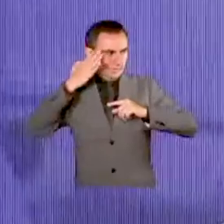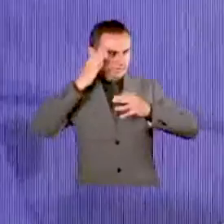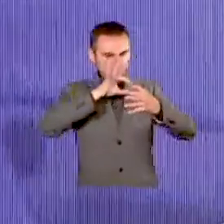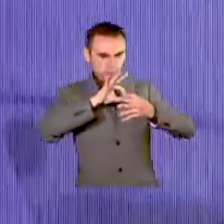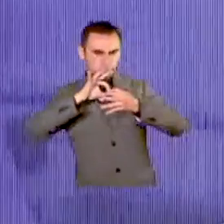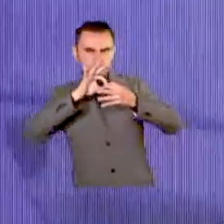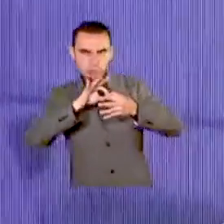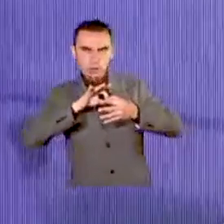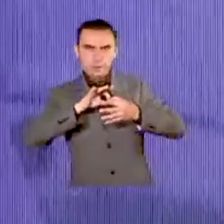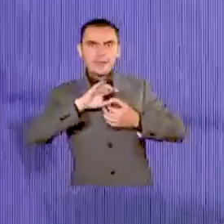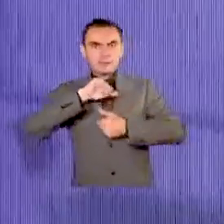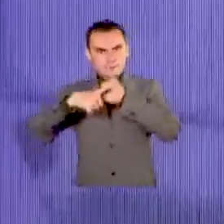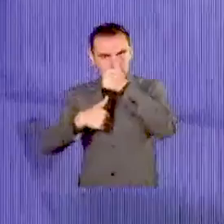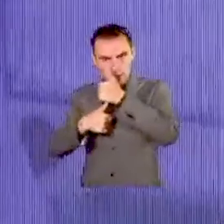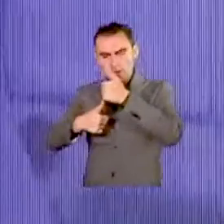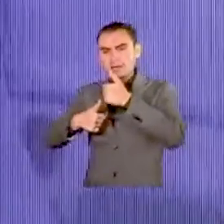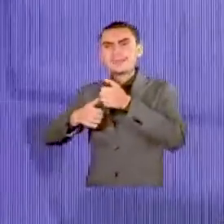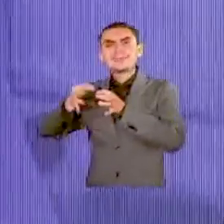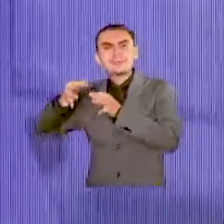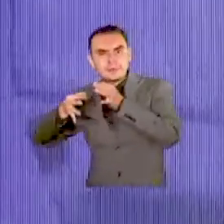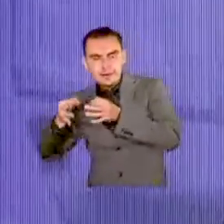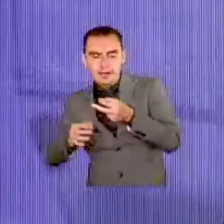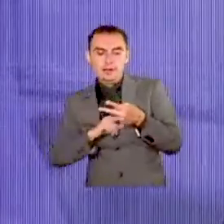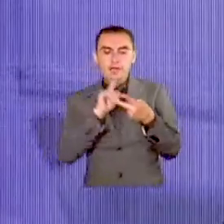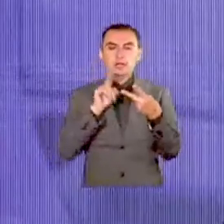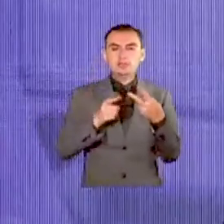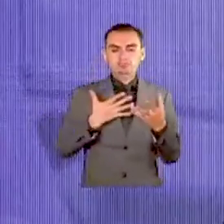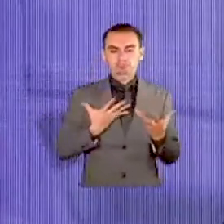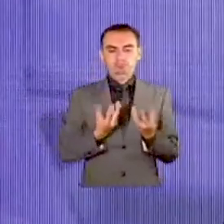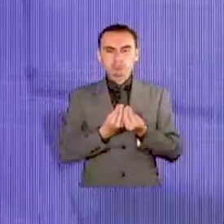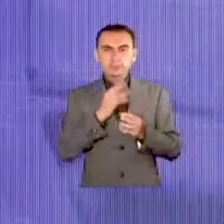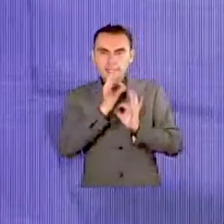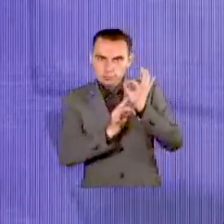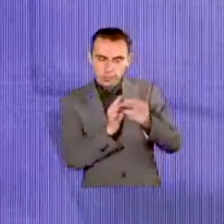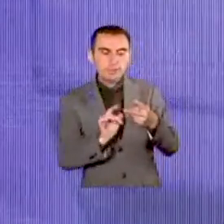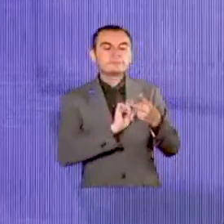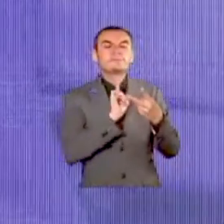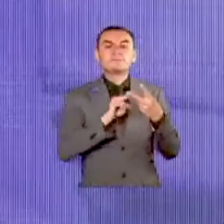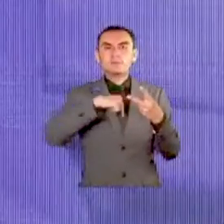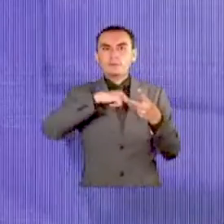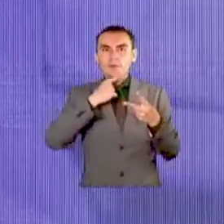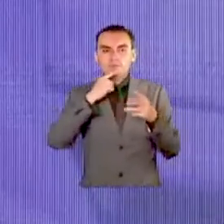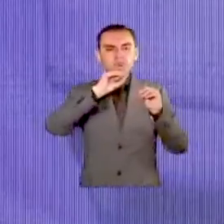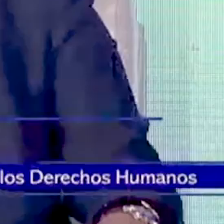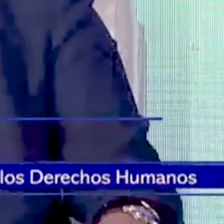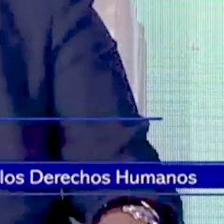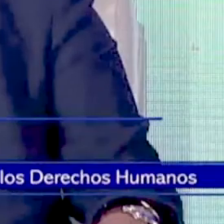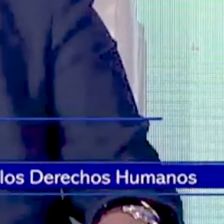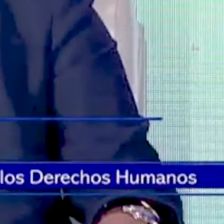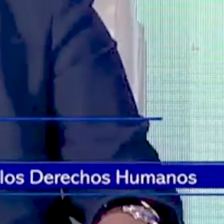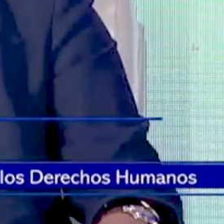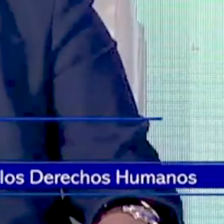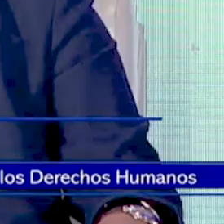conjunta con la auxiliar disciplinaria, con nuestra división de seguridad, con el fin de instruir a nuestros procuradores